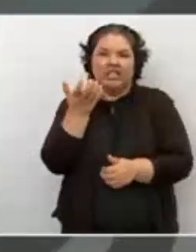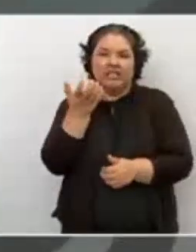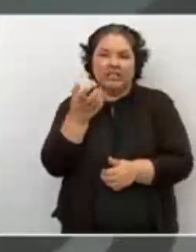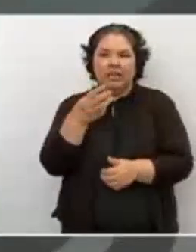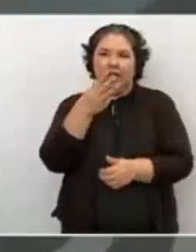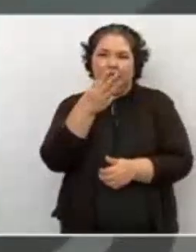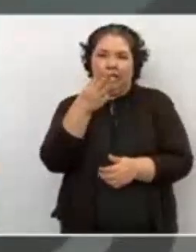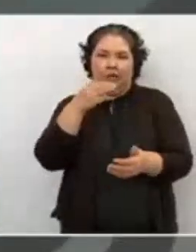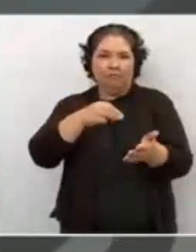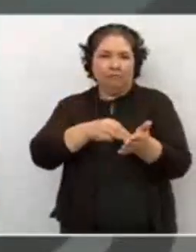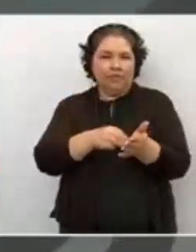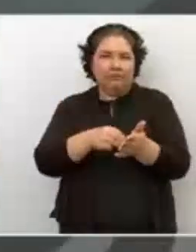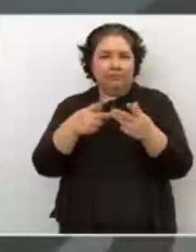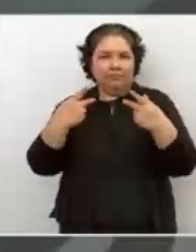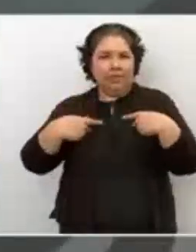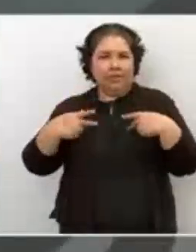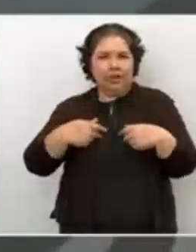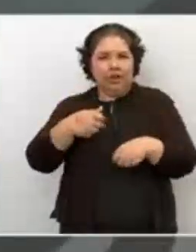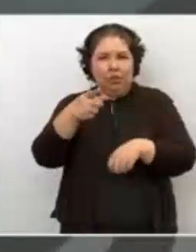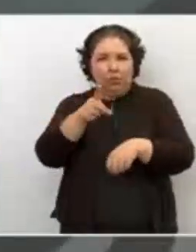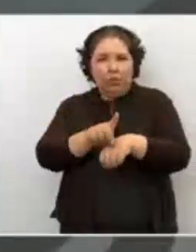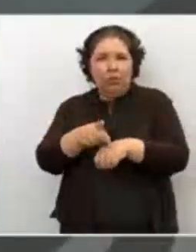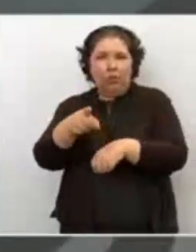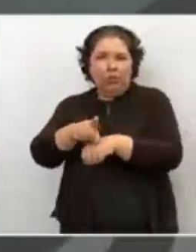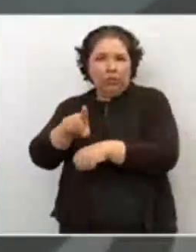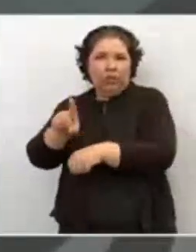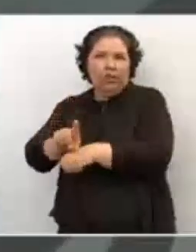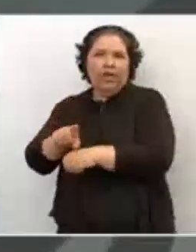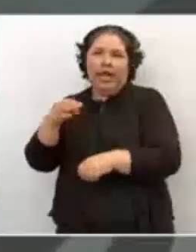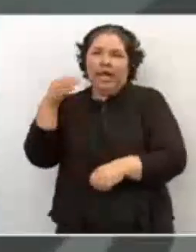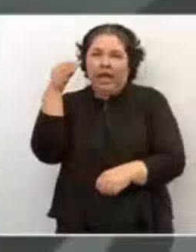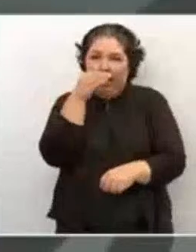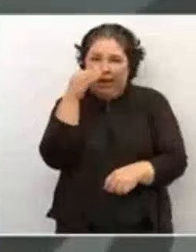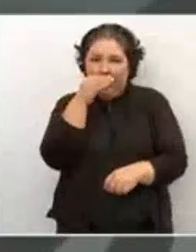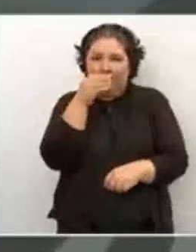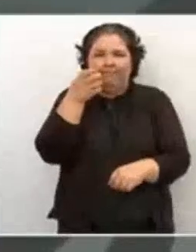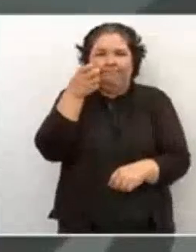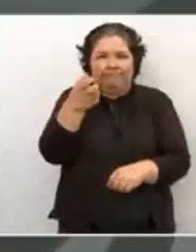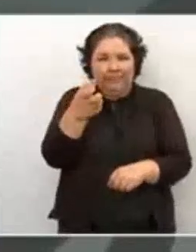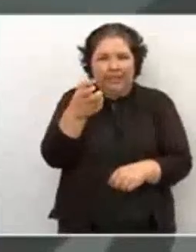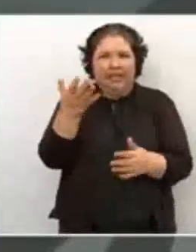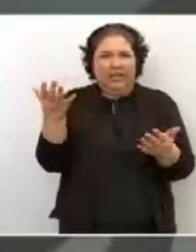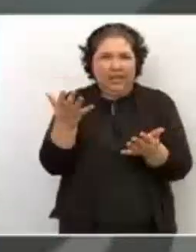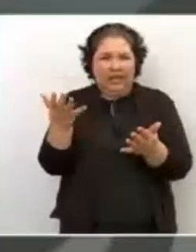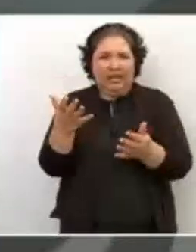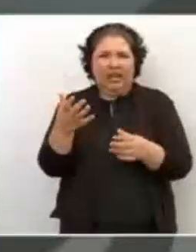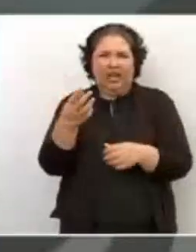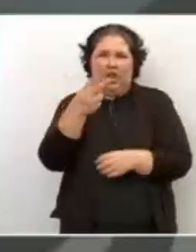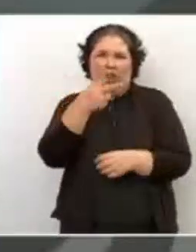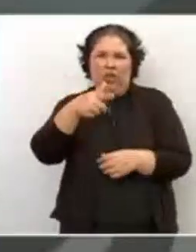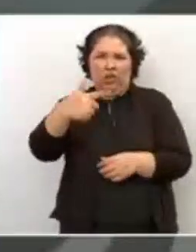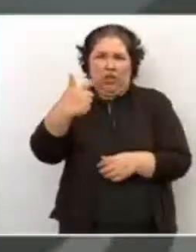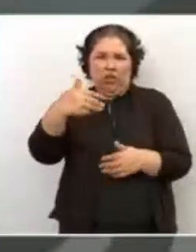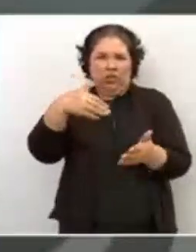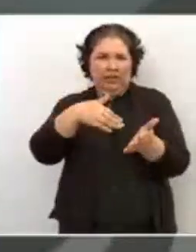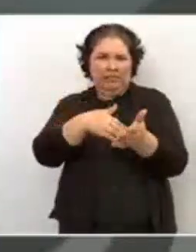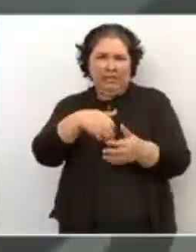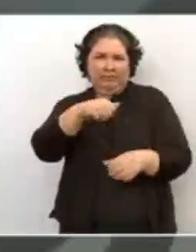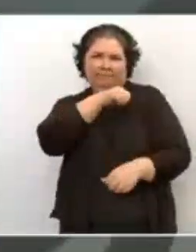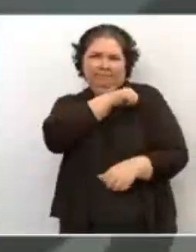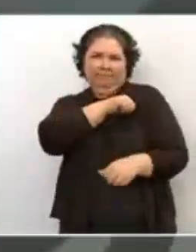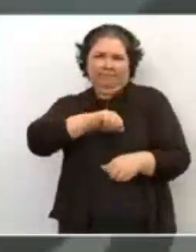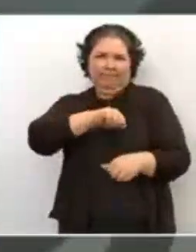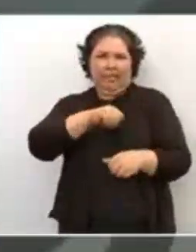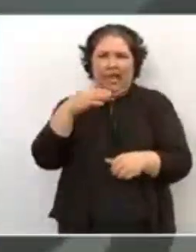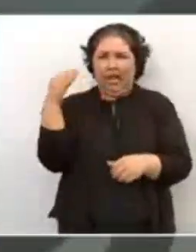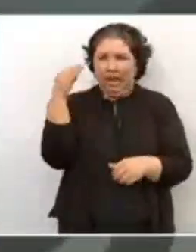3,000 personas atendidas cada día sin pagar un peso. También se han realizado más de 12,000 cirugías gratuitas,